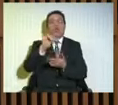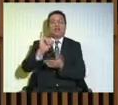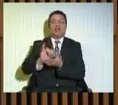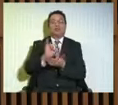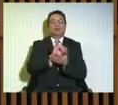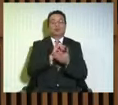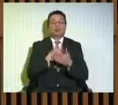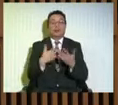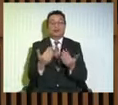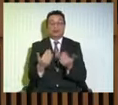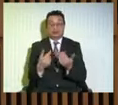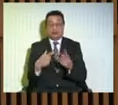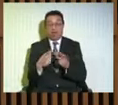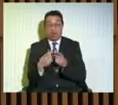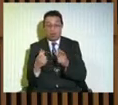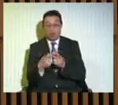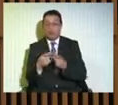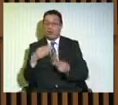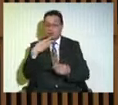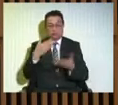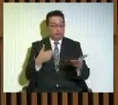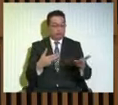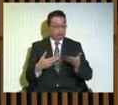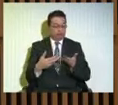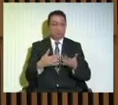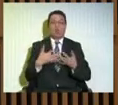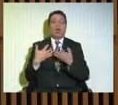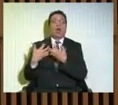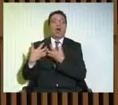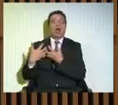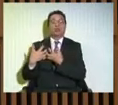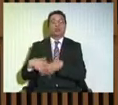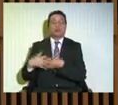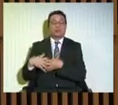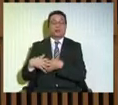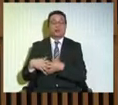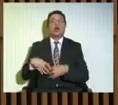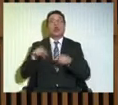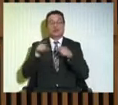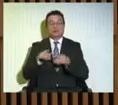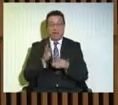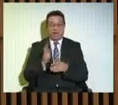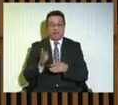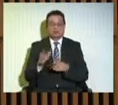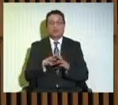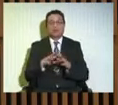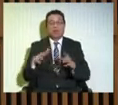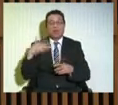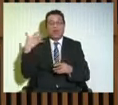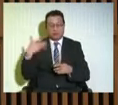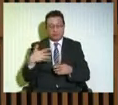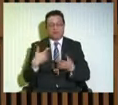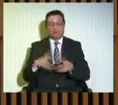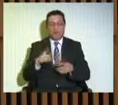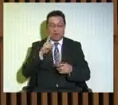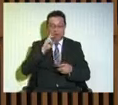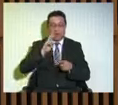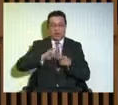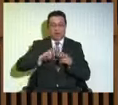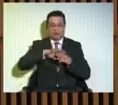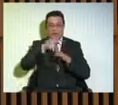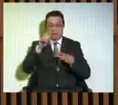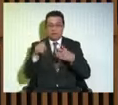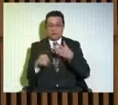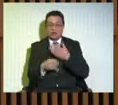cuando uno requiere un documento te lo emiten de manera inmediata, y este es un avance muy importante que hemos hecho en nuestra